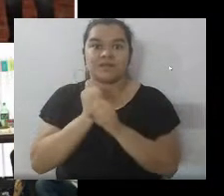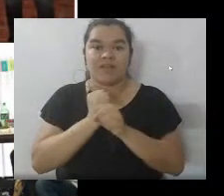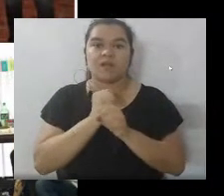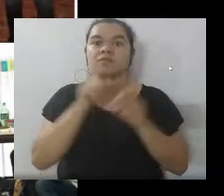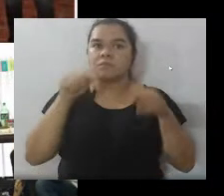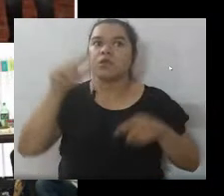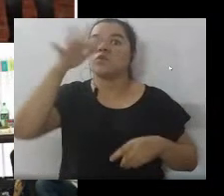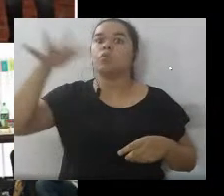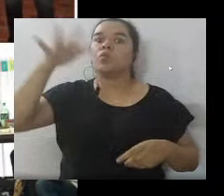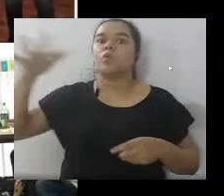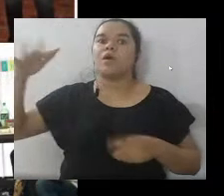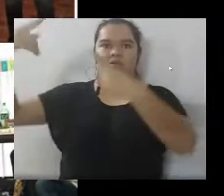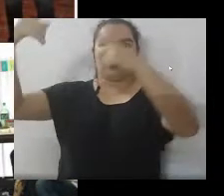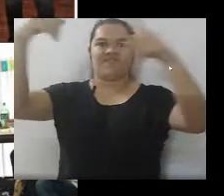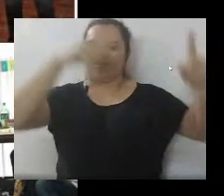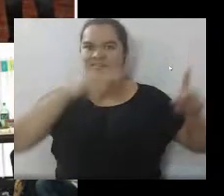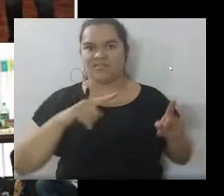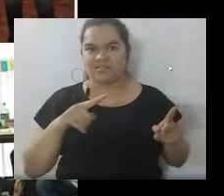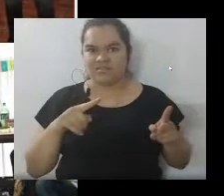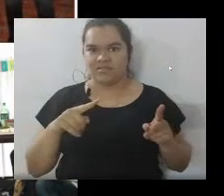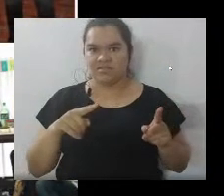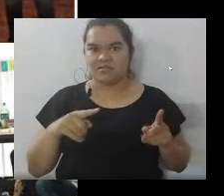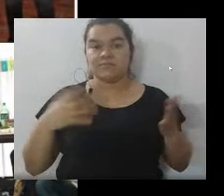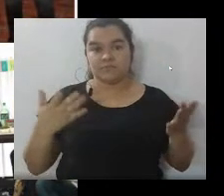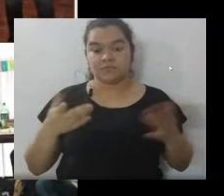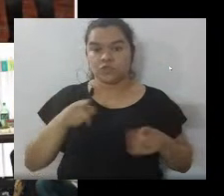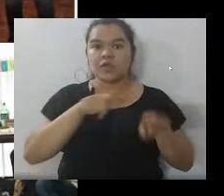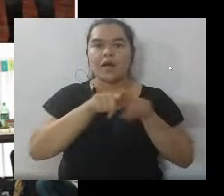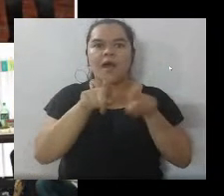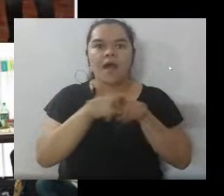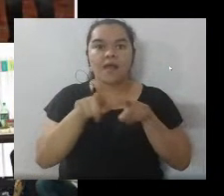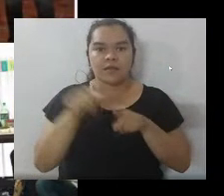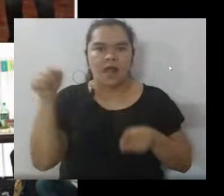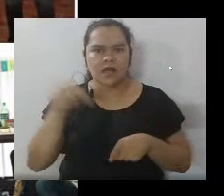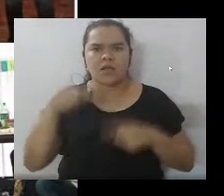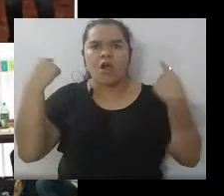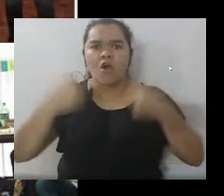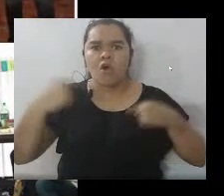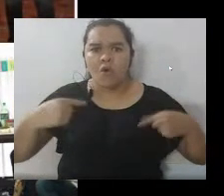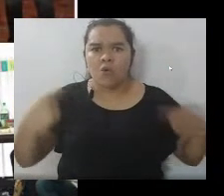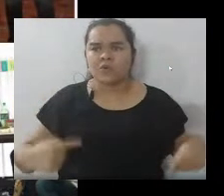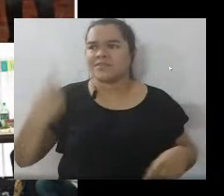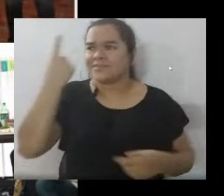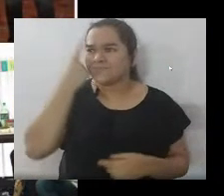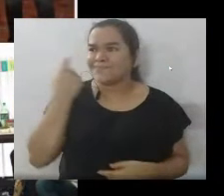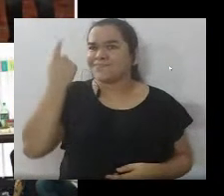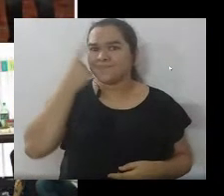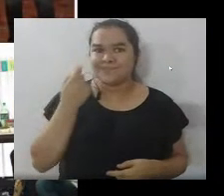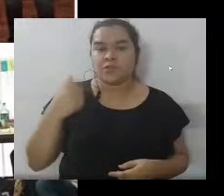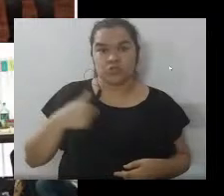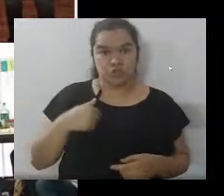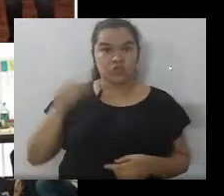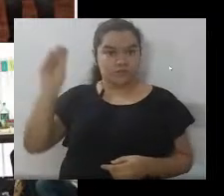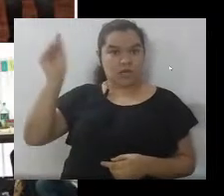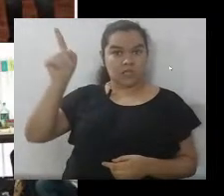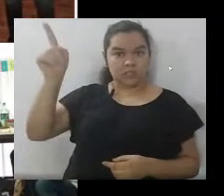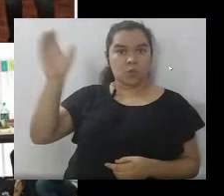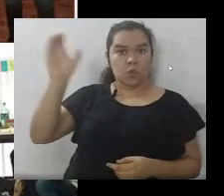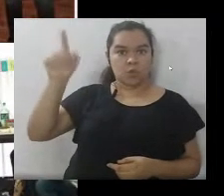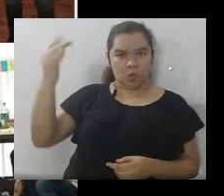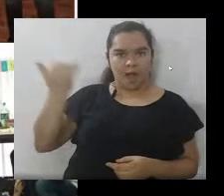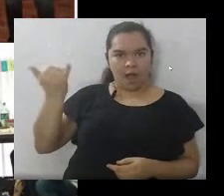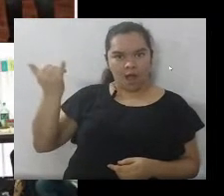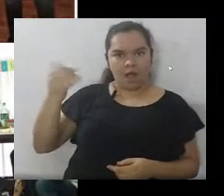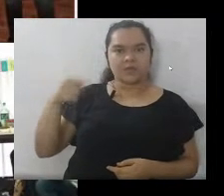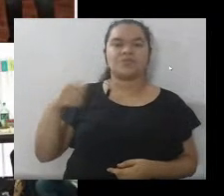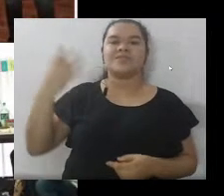distintas actividades. En esta carrera estamos formándonos todo el tiempo haciendo cursos, este es un curso en Brasil,